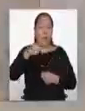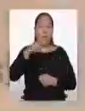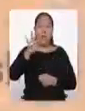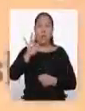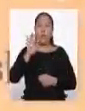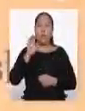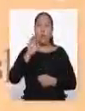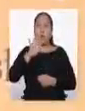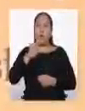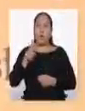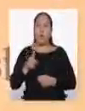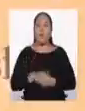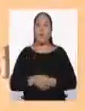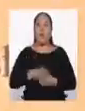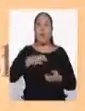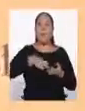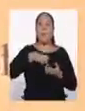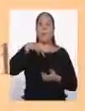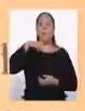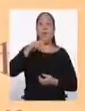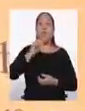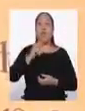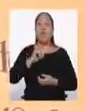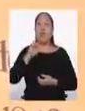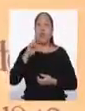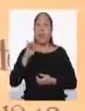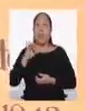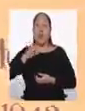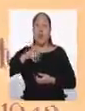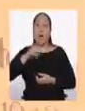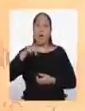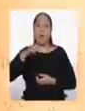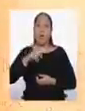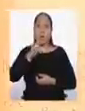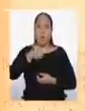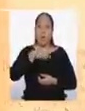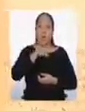el Protocolo de Río de Janeiro de 1942.